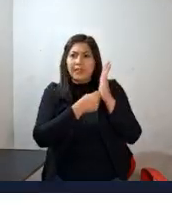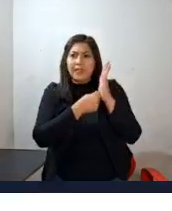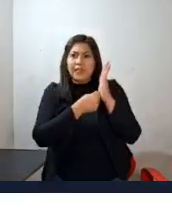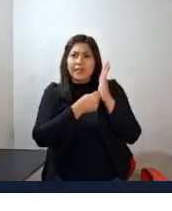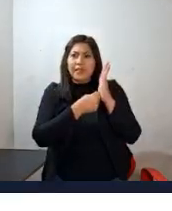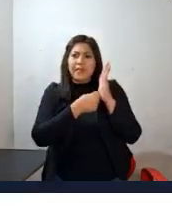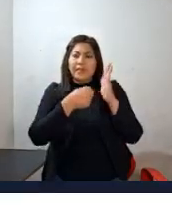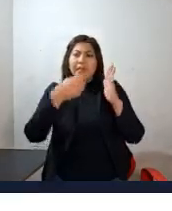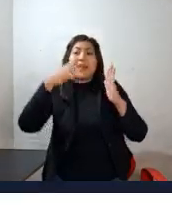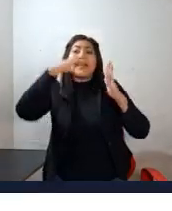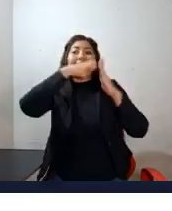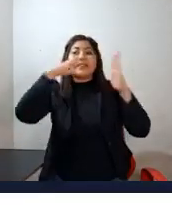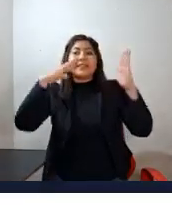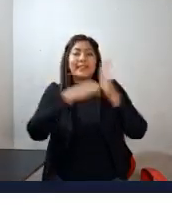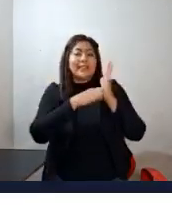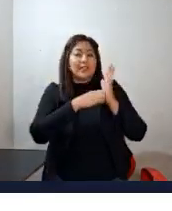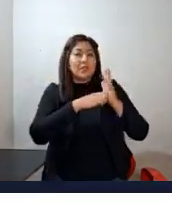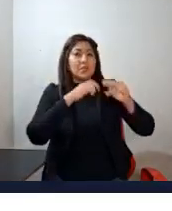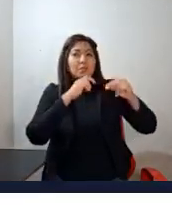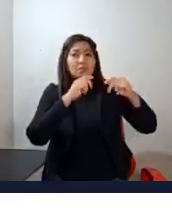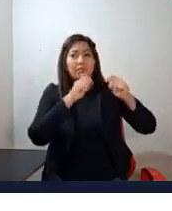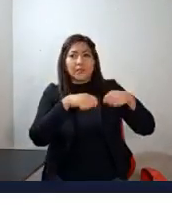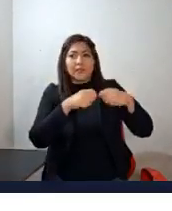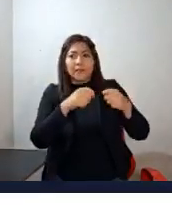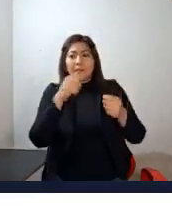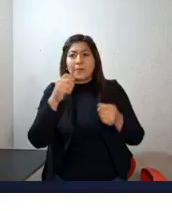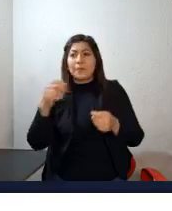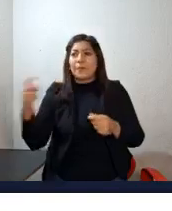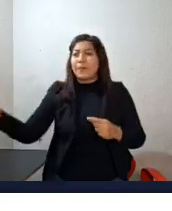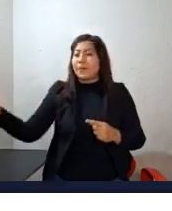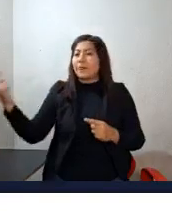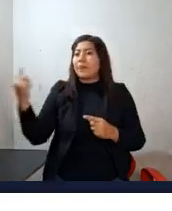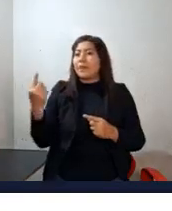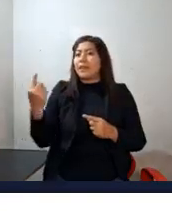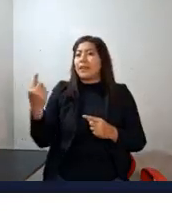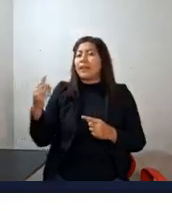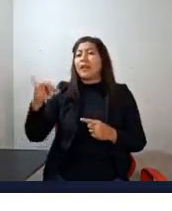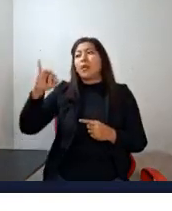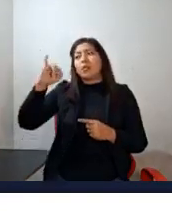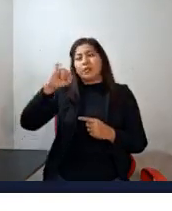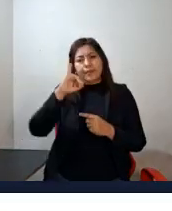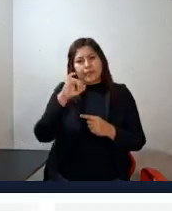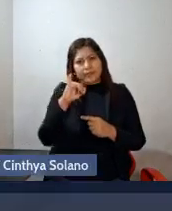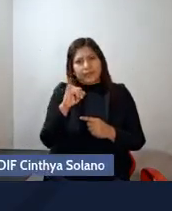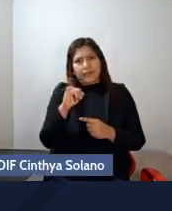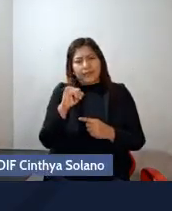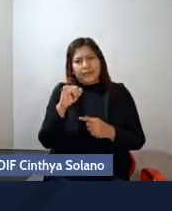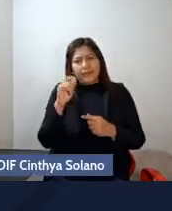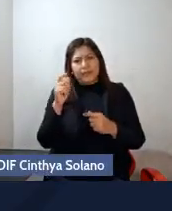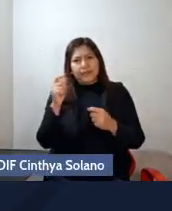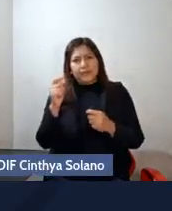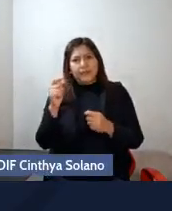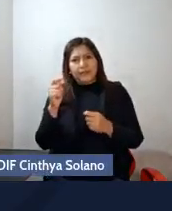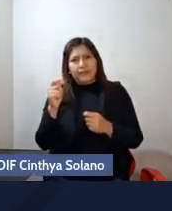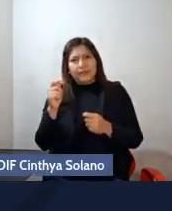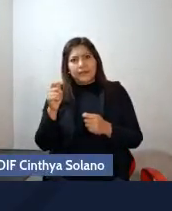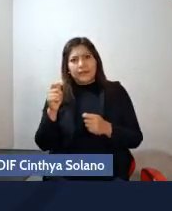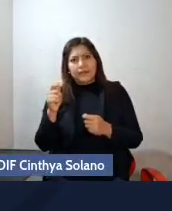Pero, viene ajá, otra persona. Sí, o sea, me dejan un... O sea, me dejan un...